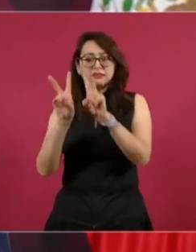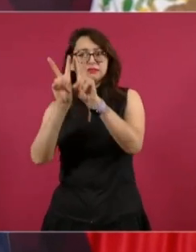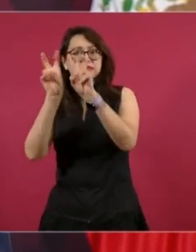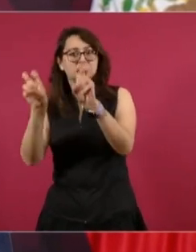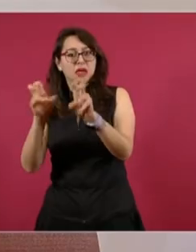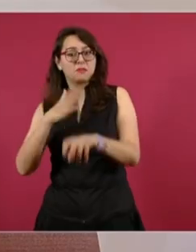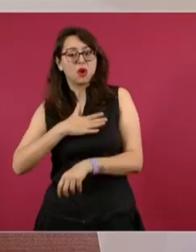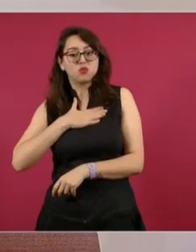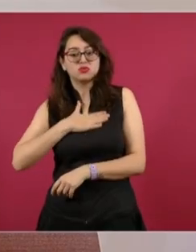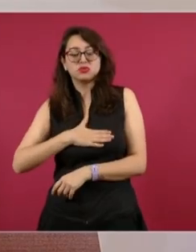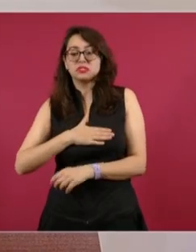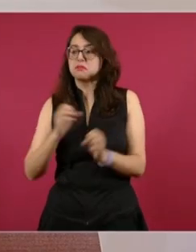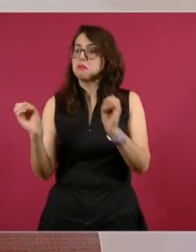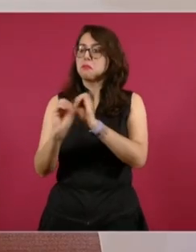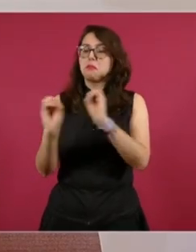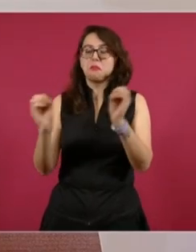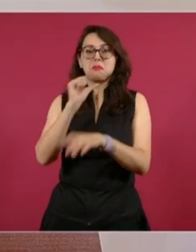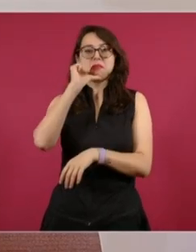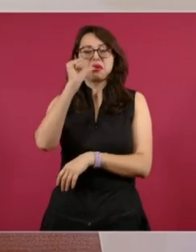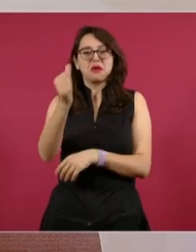en el Poder Judicial.